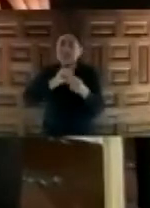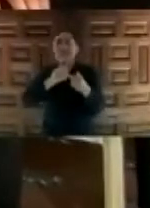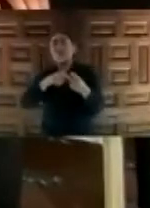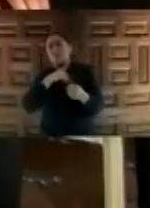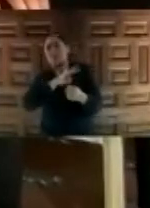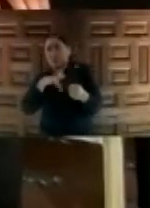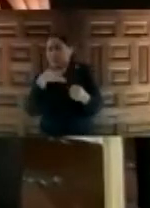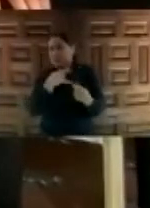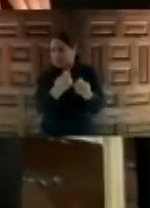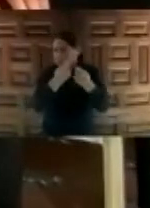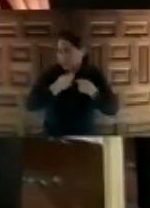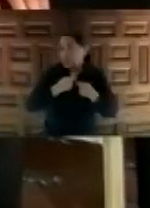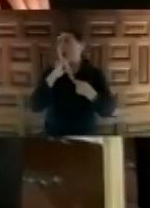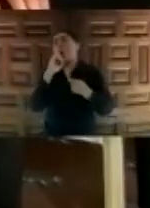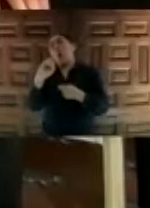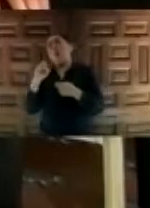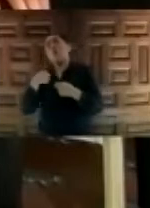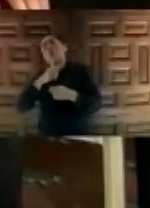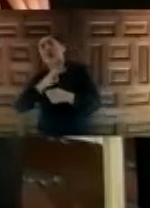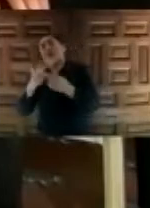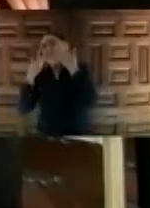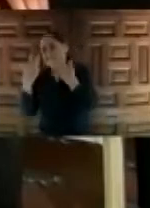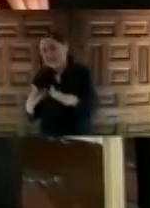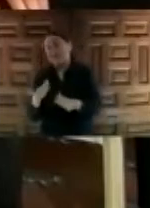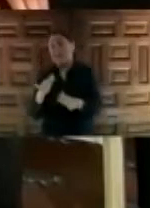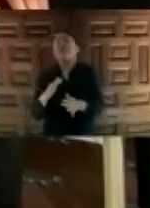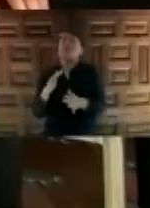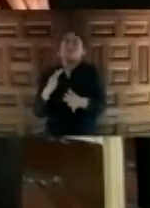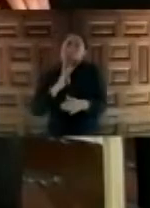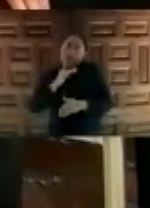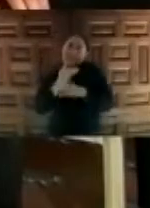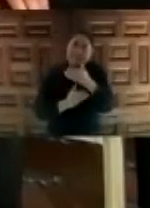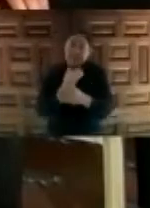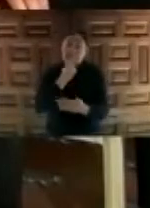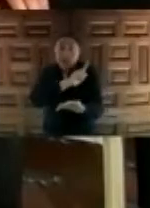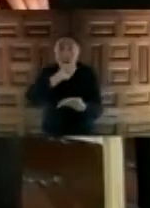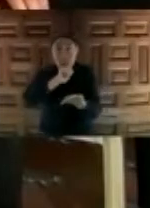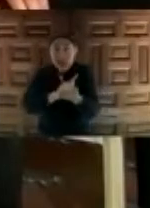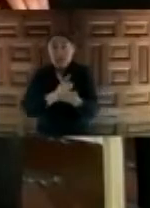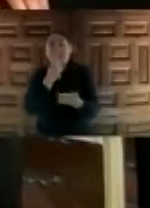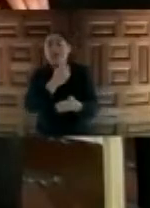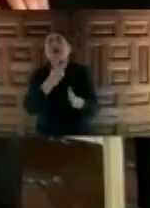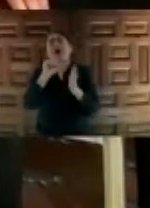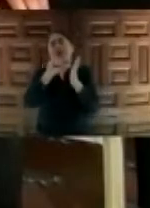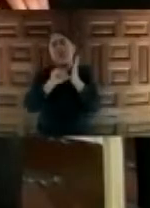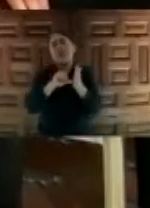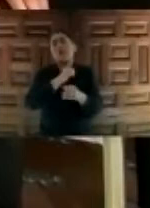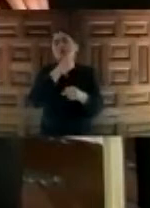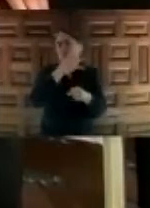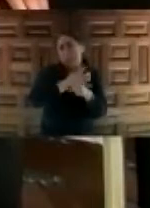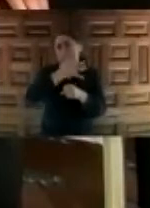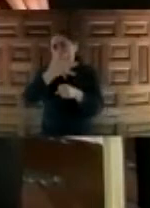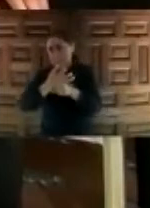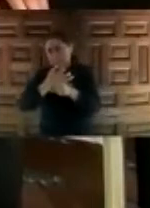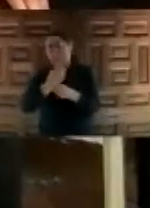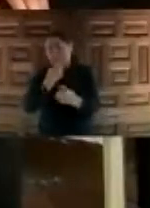irrenunciabilidad, son interdependientes y progresivos. La ley marca, primero, en el artículo 4, 5 y 6 de la propia Ley General de